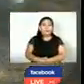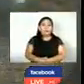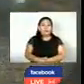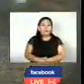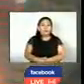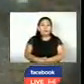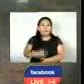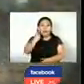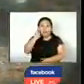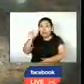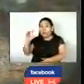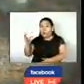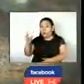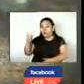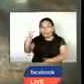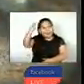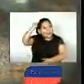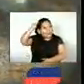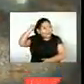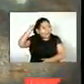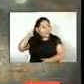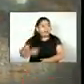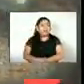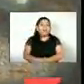de maíz negrito